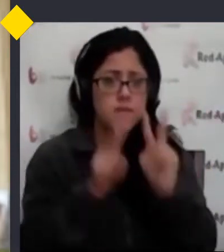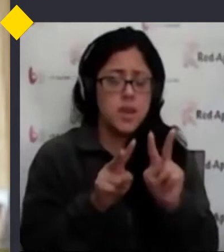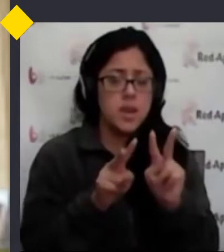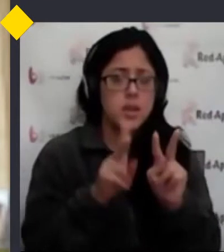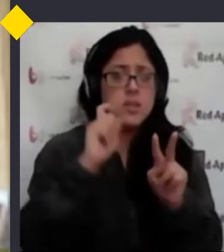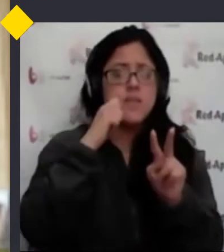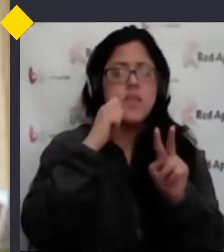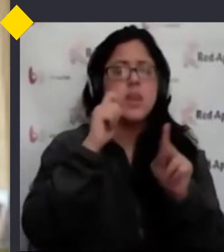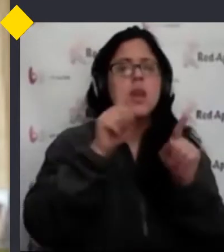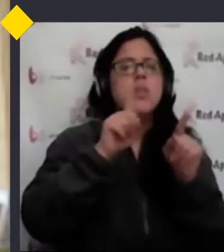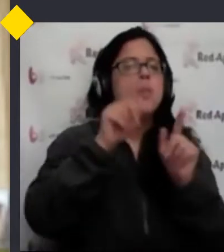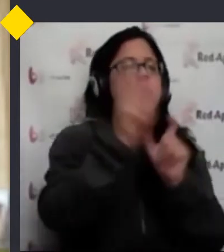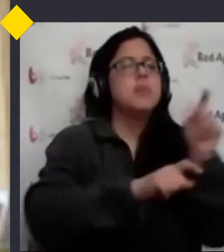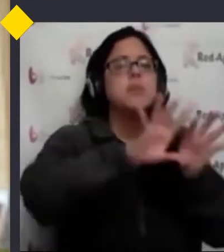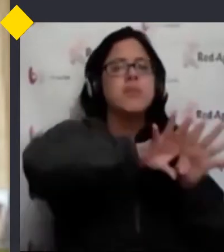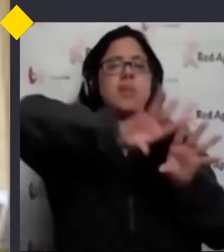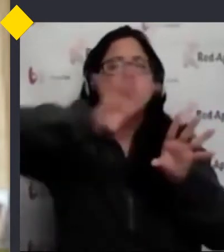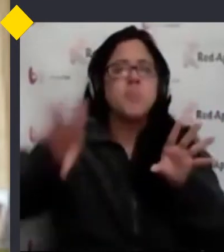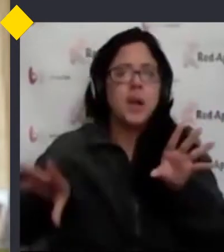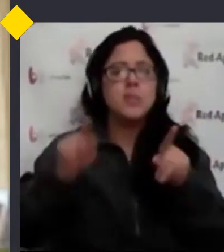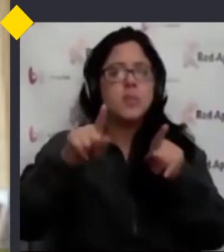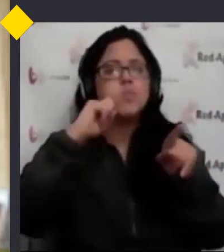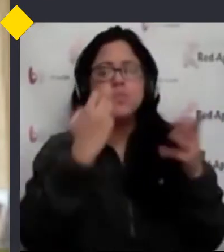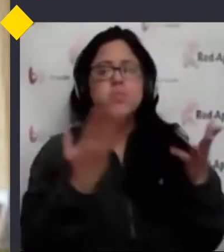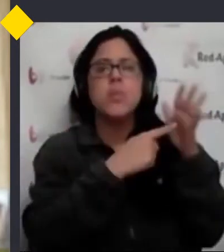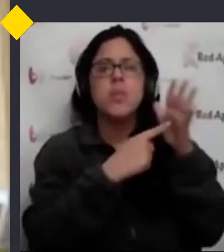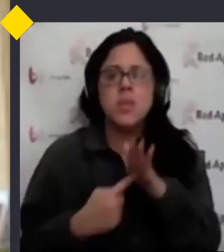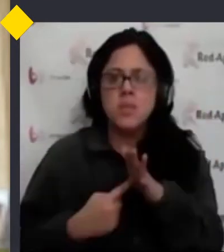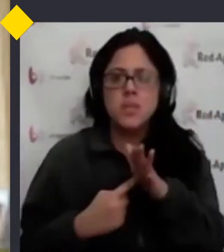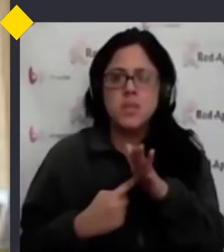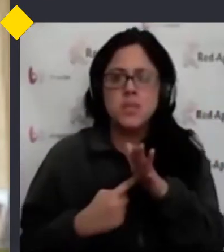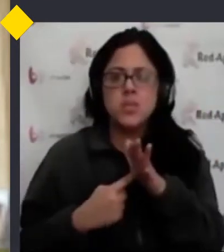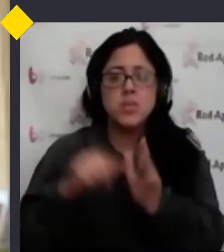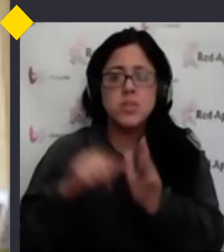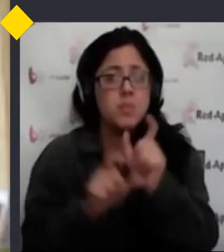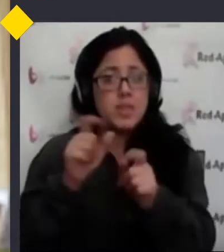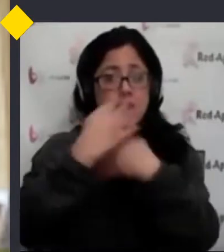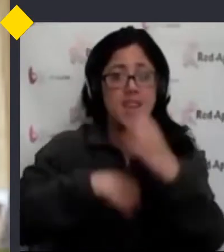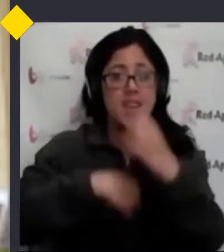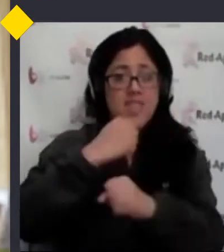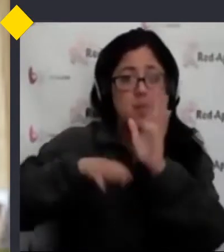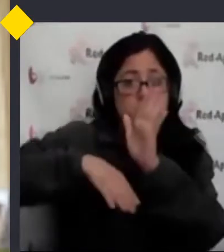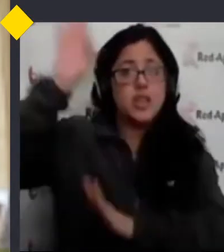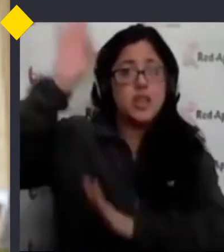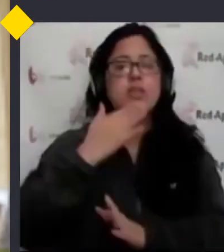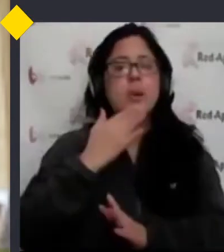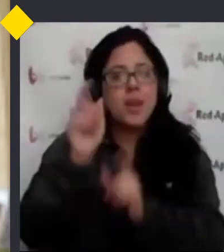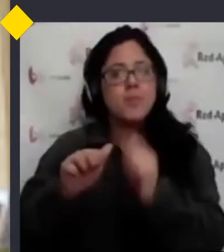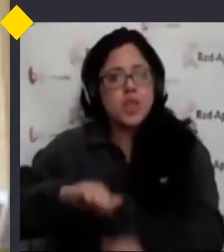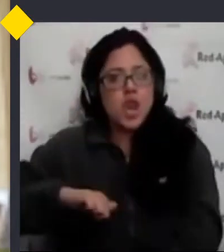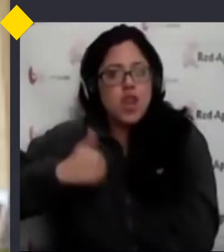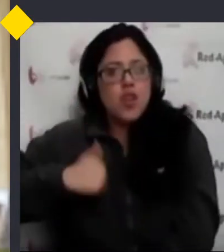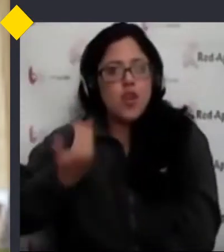personas fuera, como digo, y esto pasa una discriminación no solamente a las personas de más edad, también pasa a las personas más jóvenes. Y poder tener